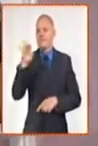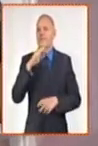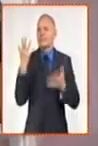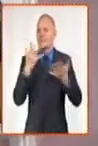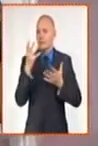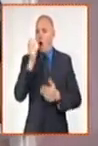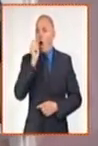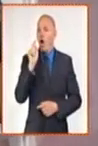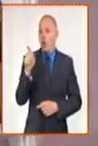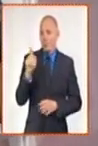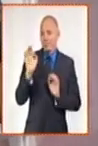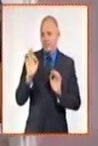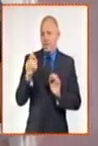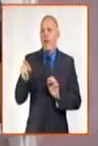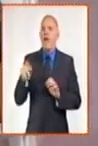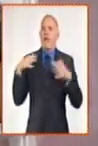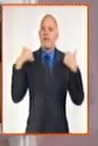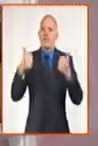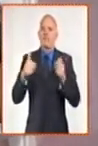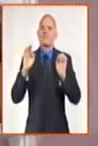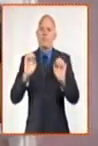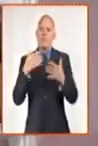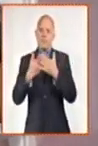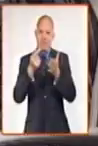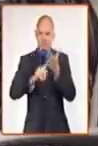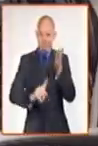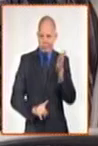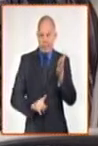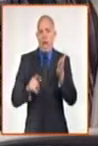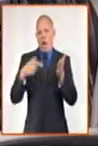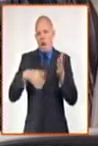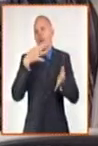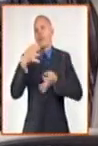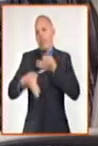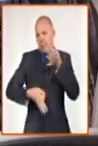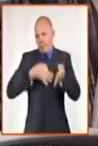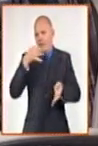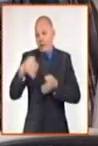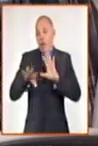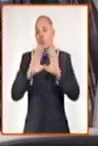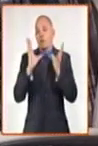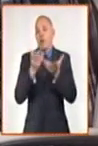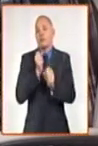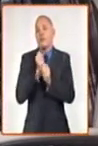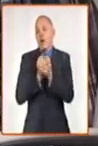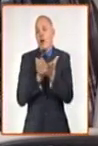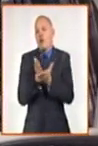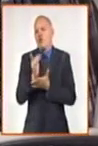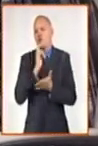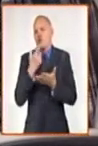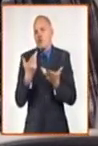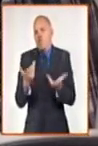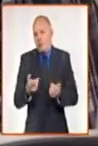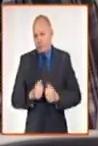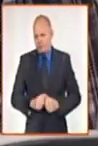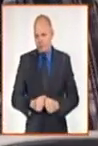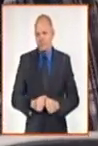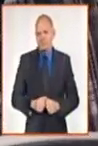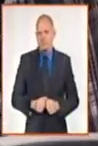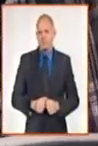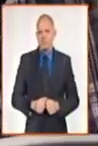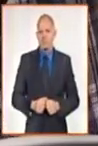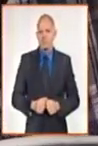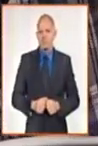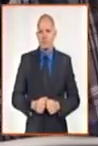director técnico de la Unión Eléctrica, para actualizarnos de los trabajos que se siguen haciendo en la recuperación del